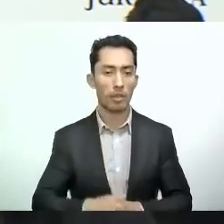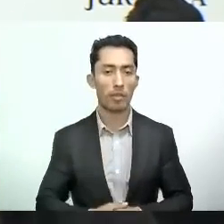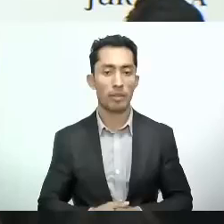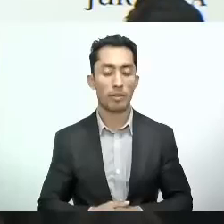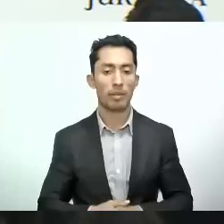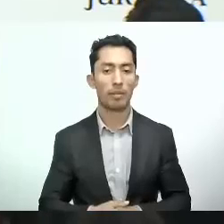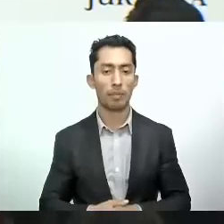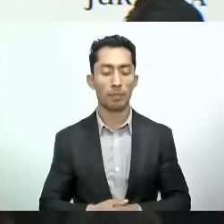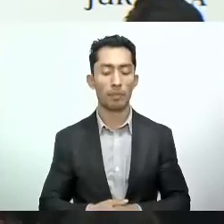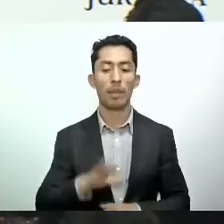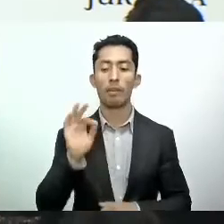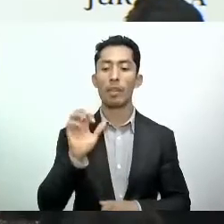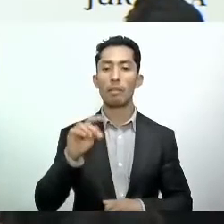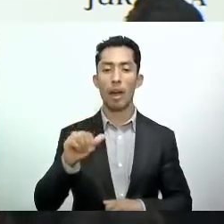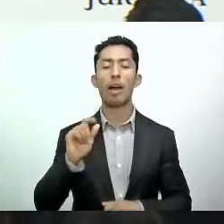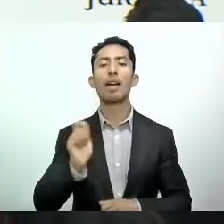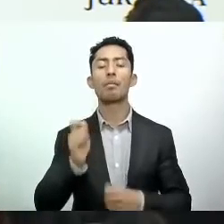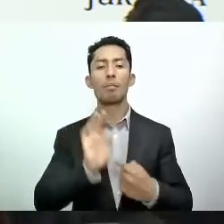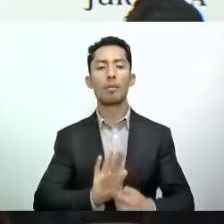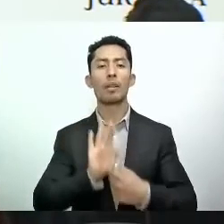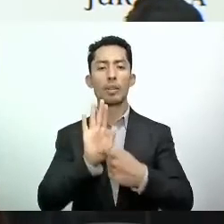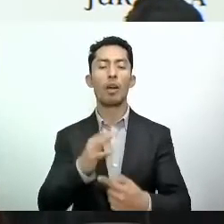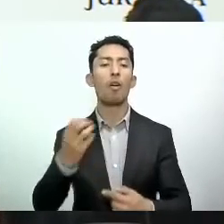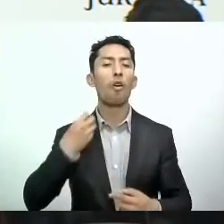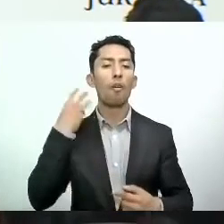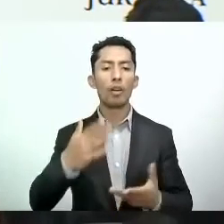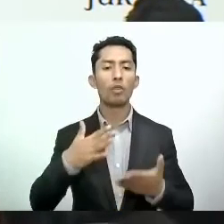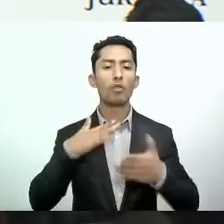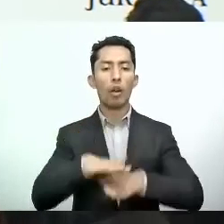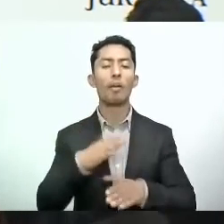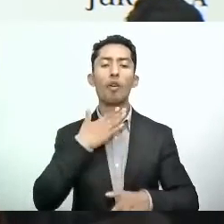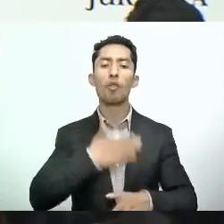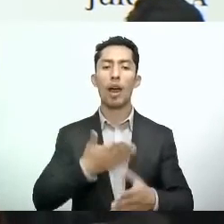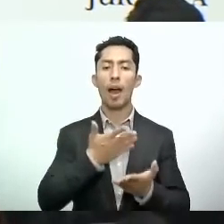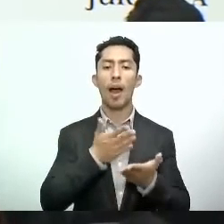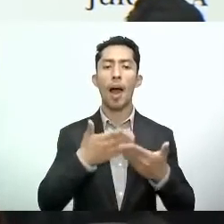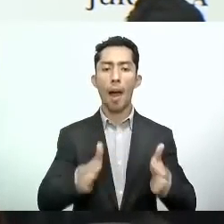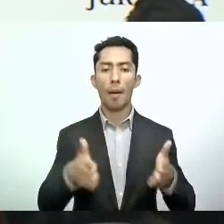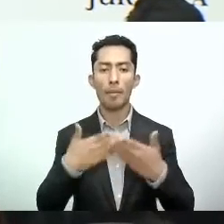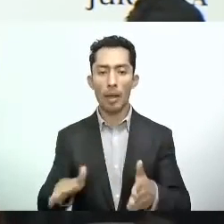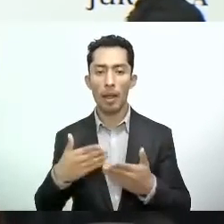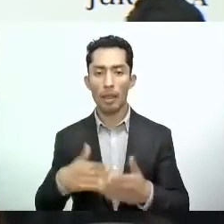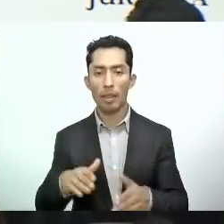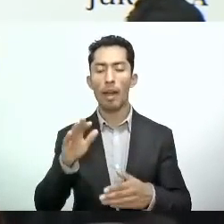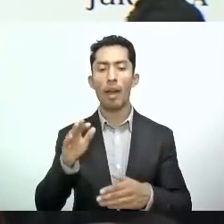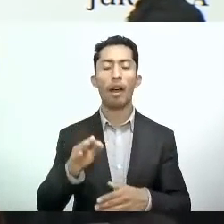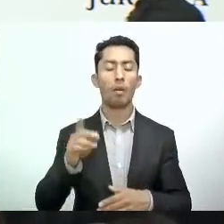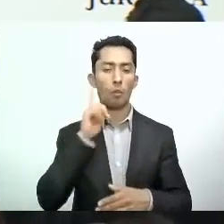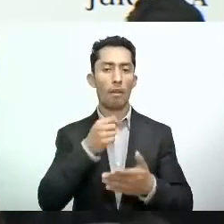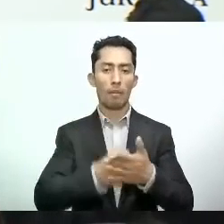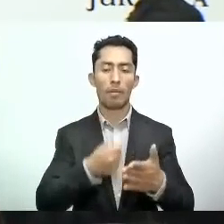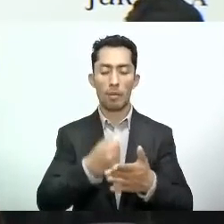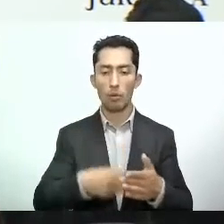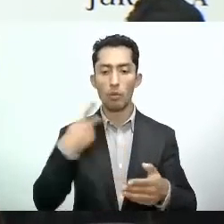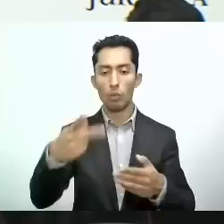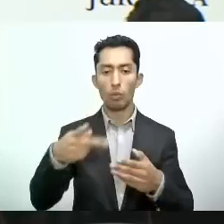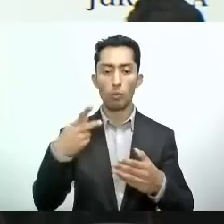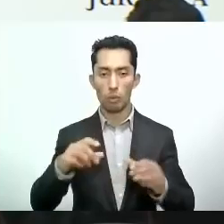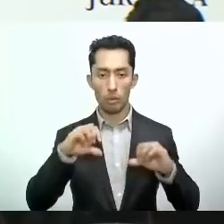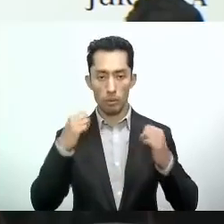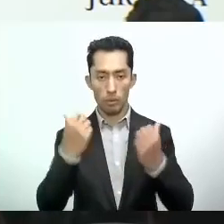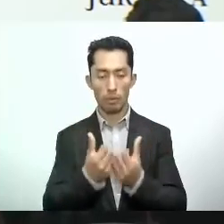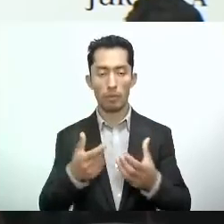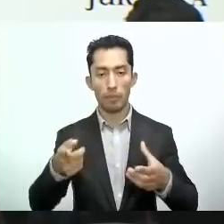Fátima nos va a presentar una conferencia sobre justicia abierta y feminismo. Desde su organización